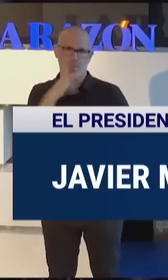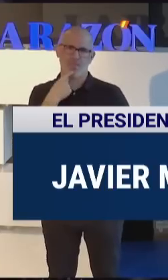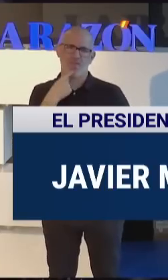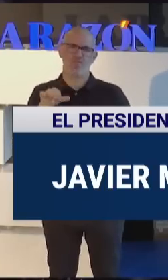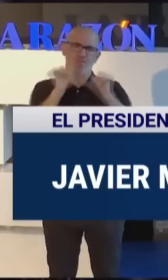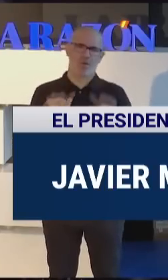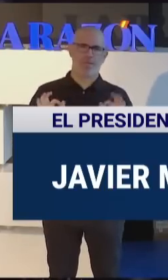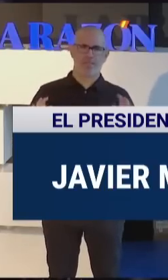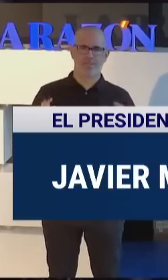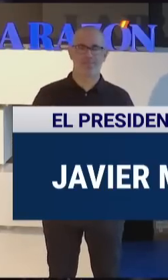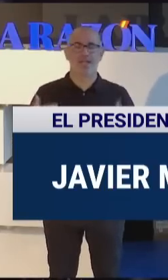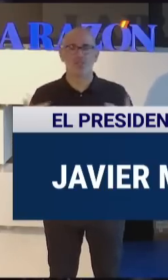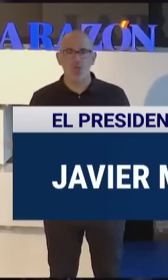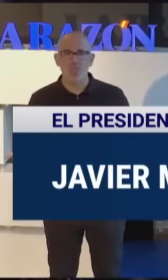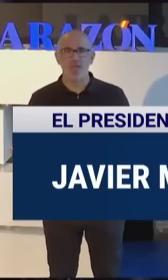manera.